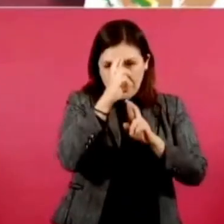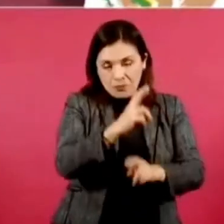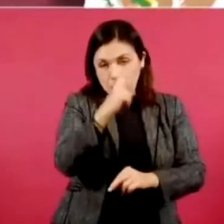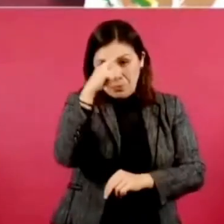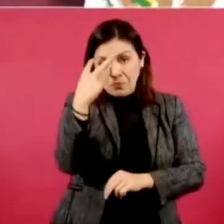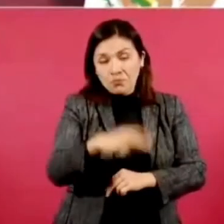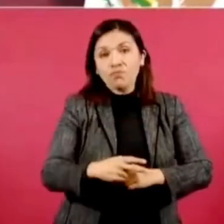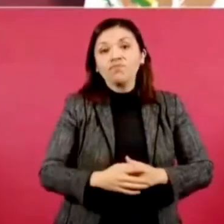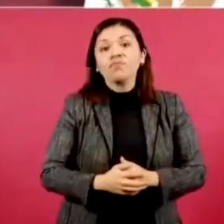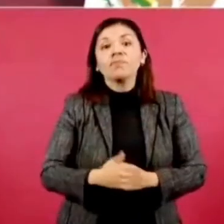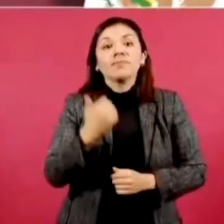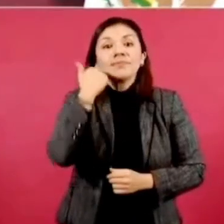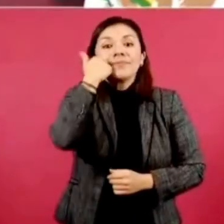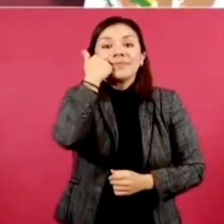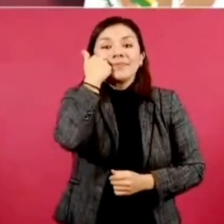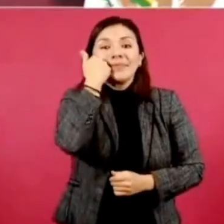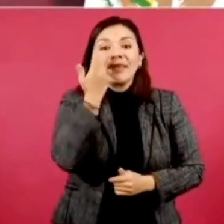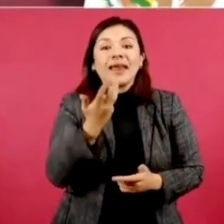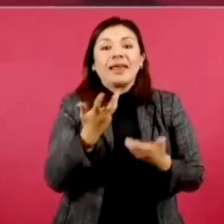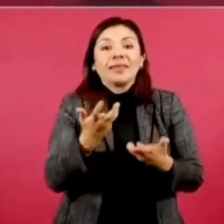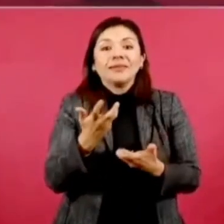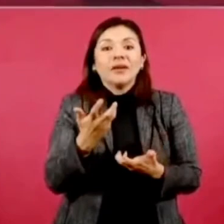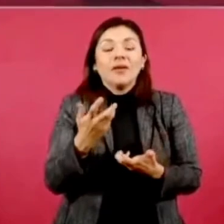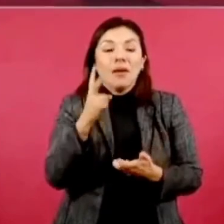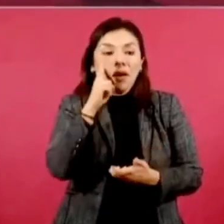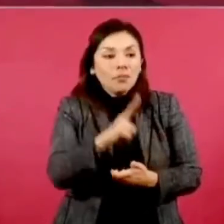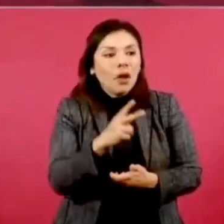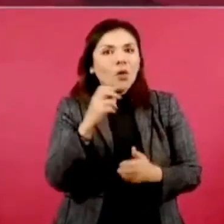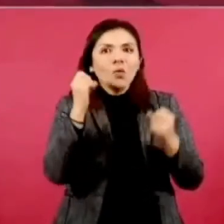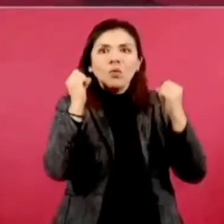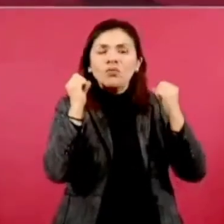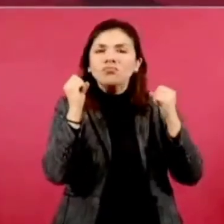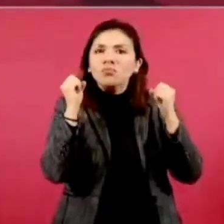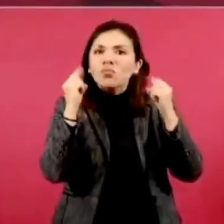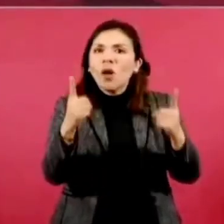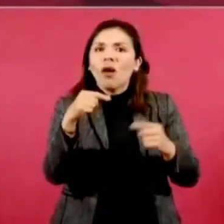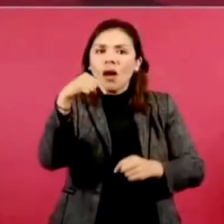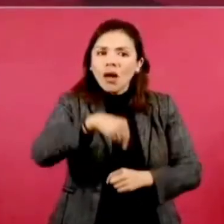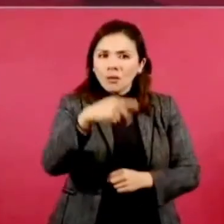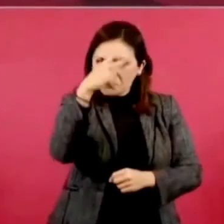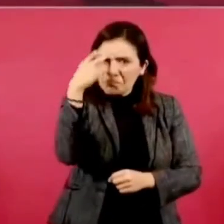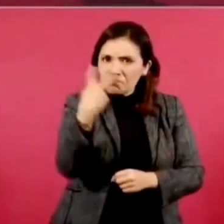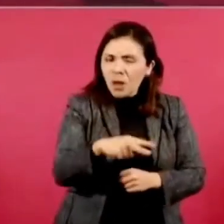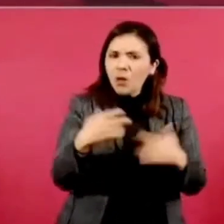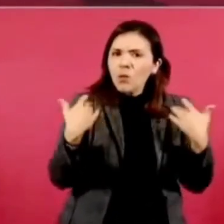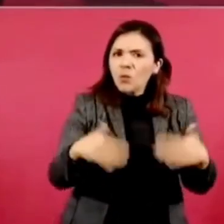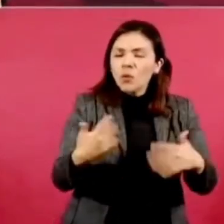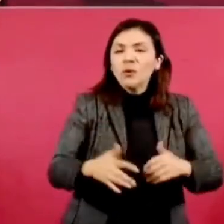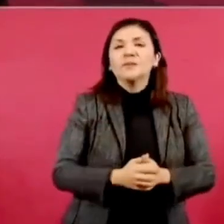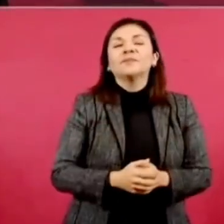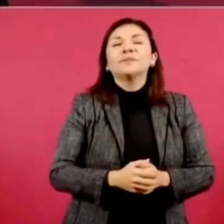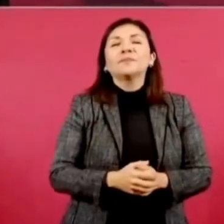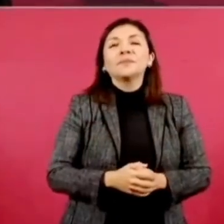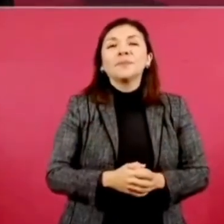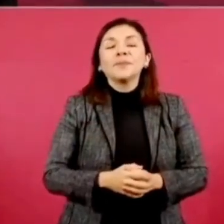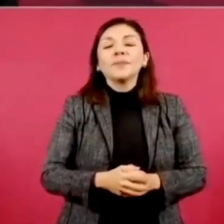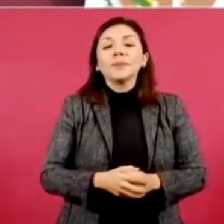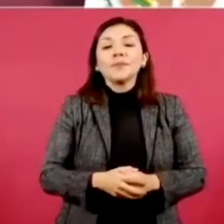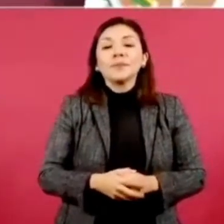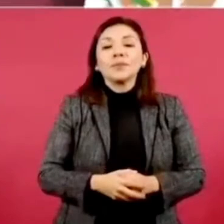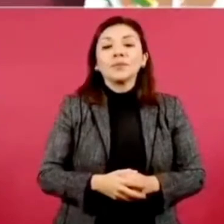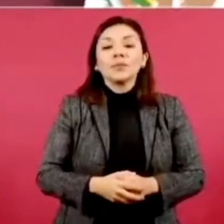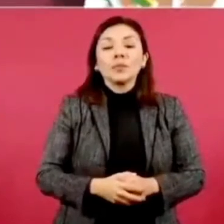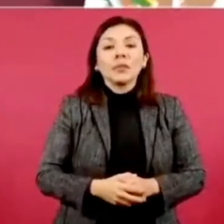extranjeros que quieren y admiran a nuestro país. Y se va con